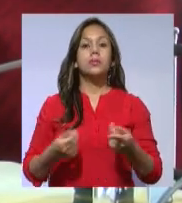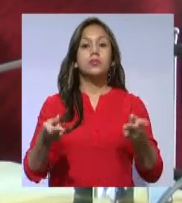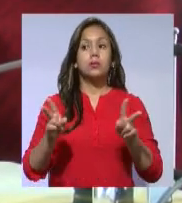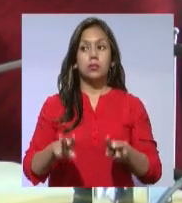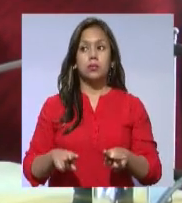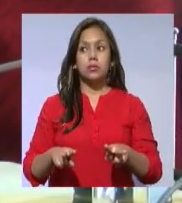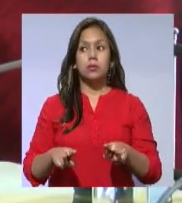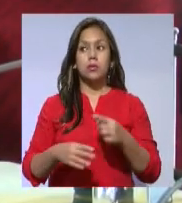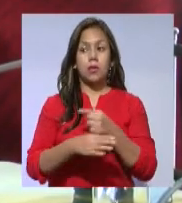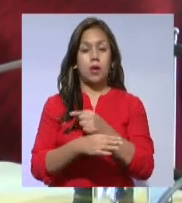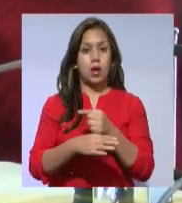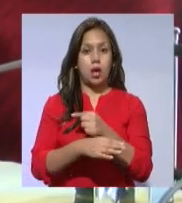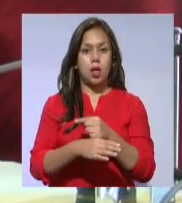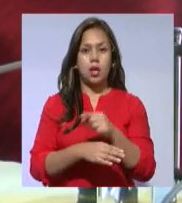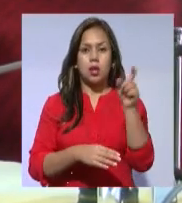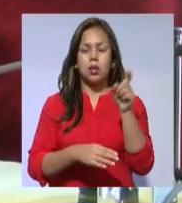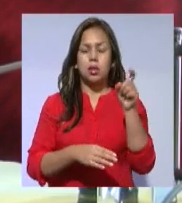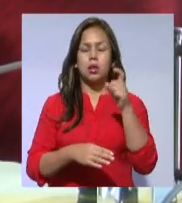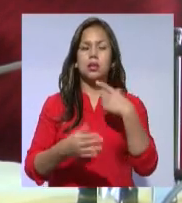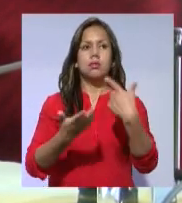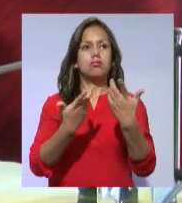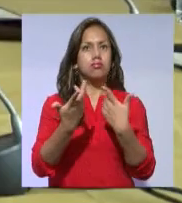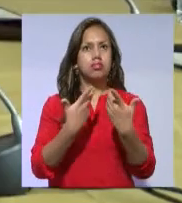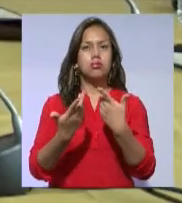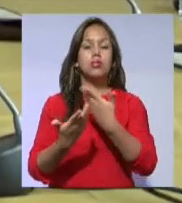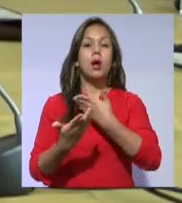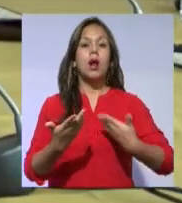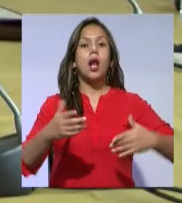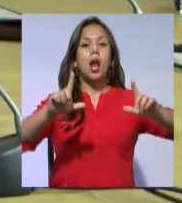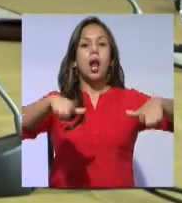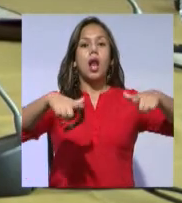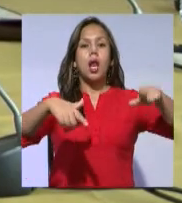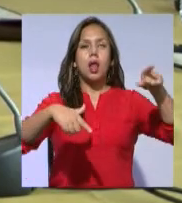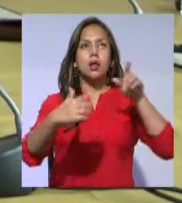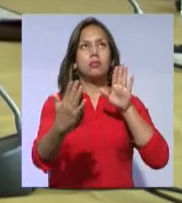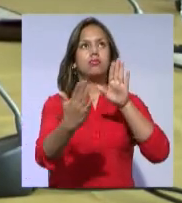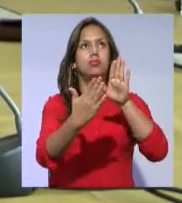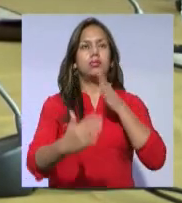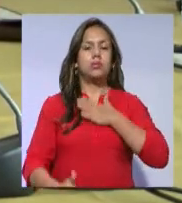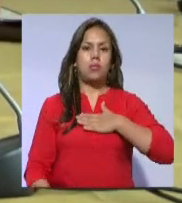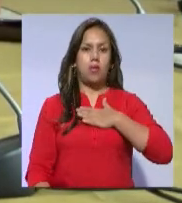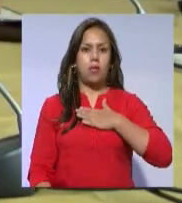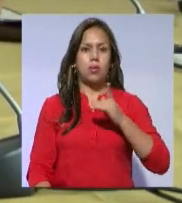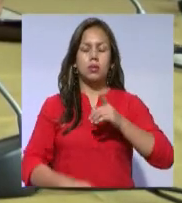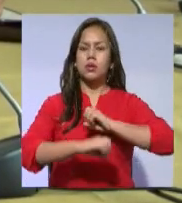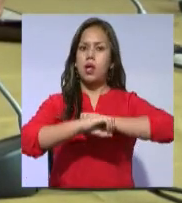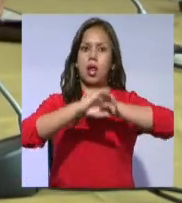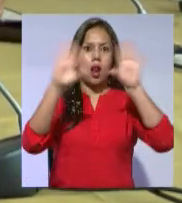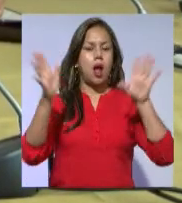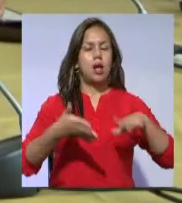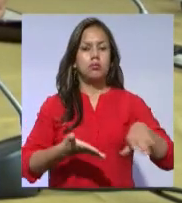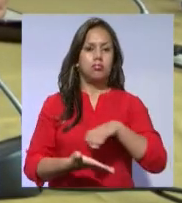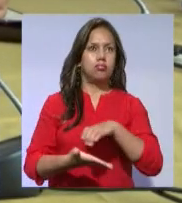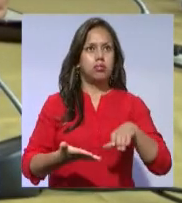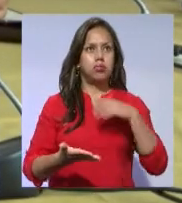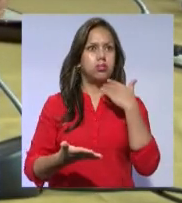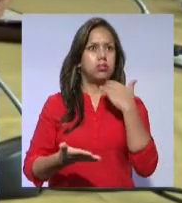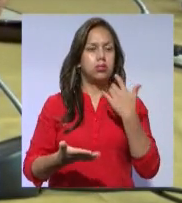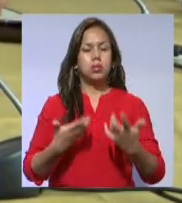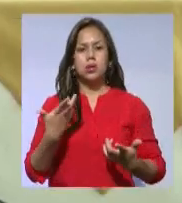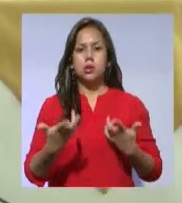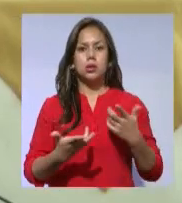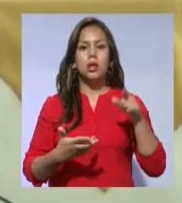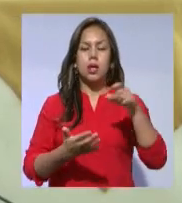además el ex gerente hizo un llamado al diálogo al presidente de la república lenín moreno con el fin de aclarar las dudas que se han generado en torno a